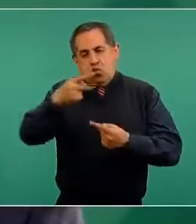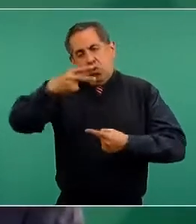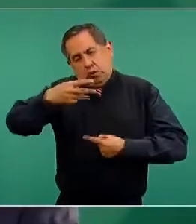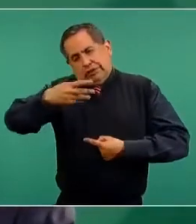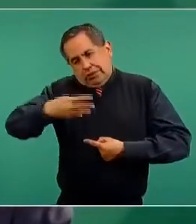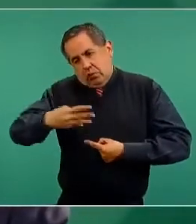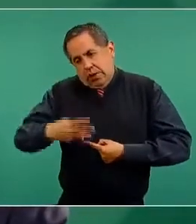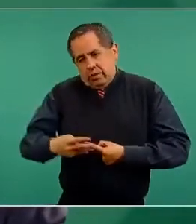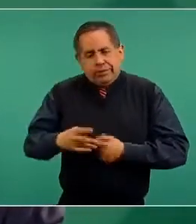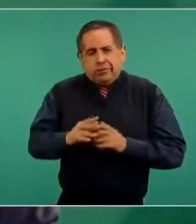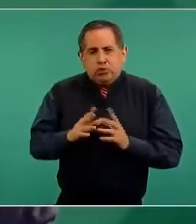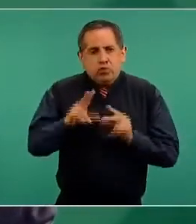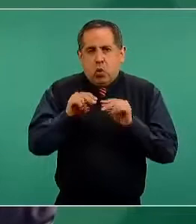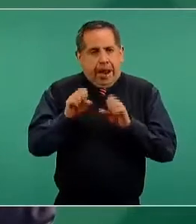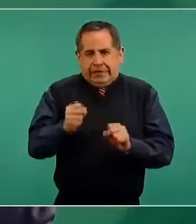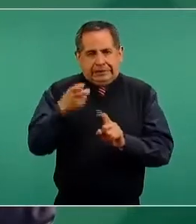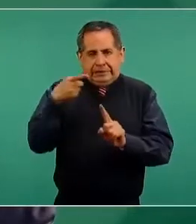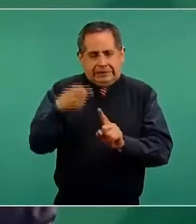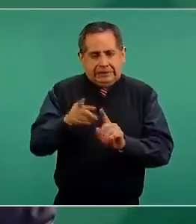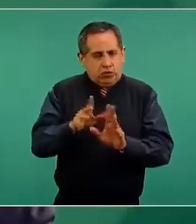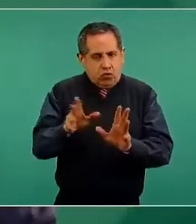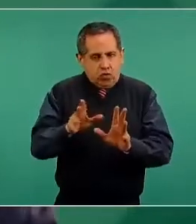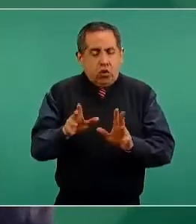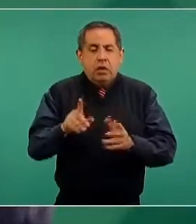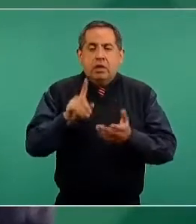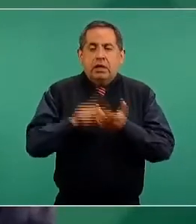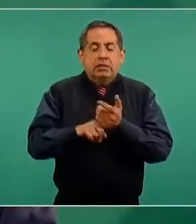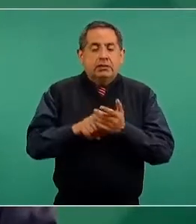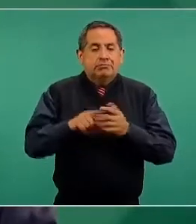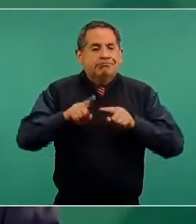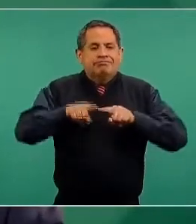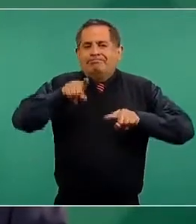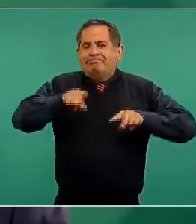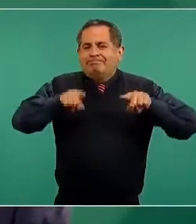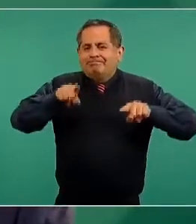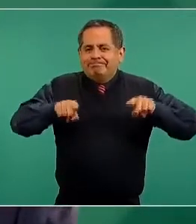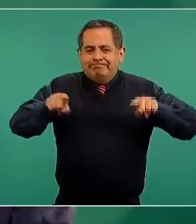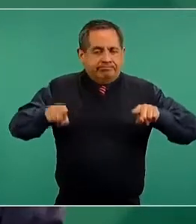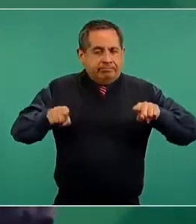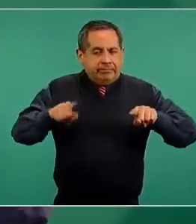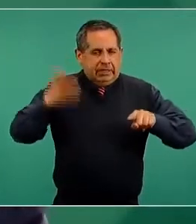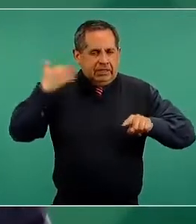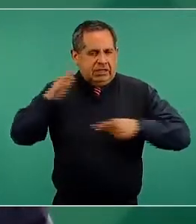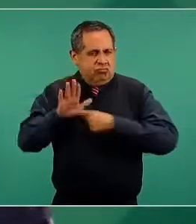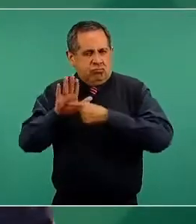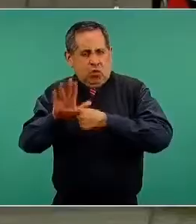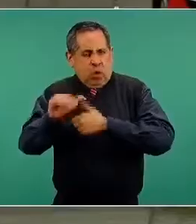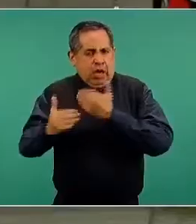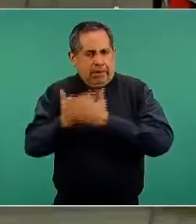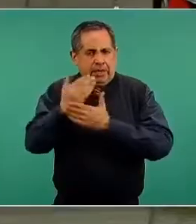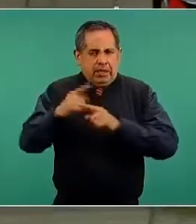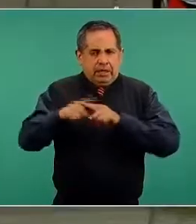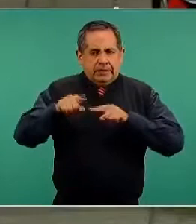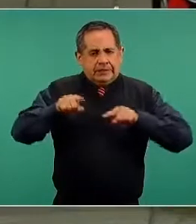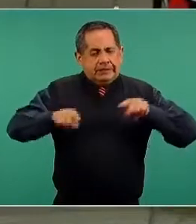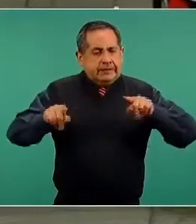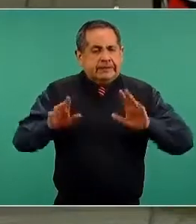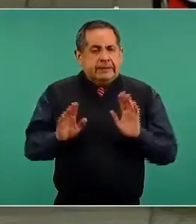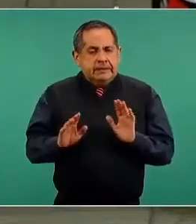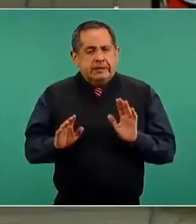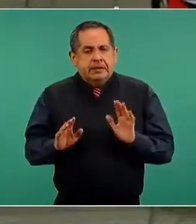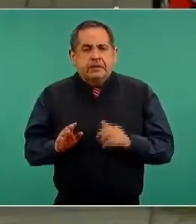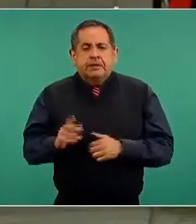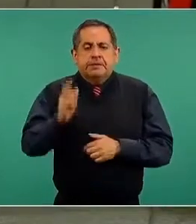primero al último. En realidad, además, es muy variable, como lo pudimos mostrar esta mañana y lo hemos mostrado muchas